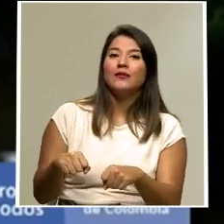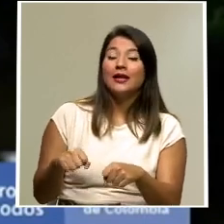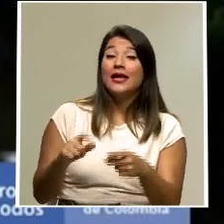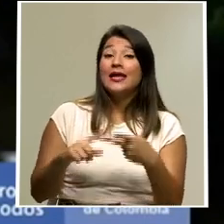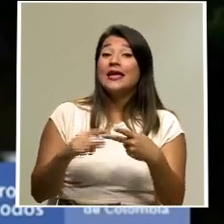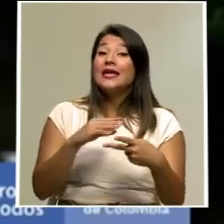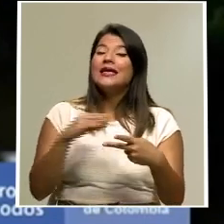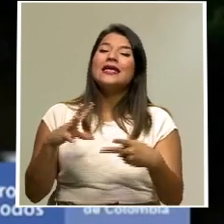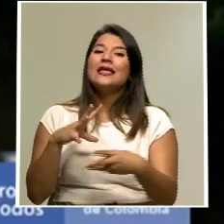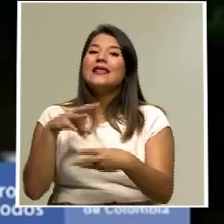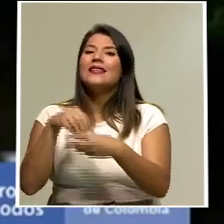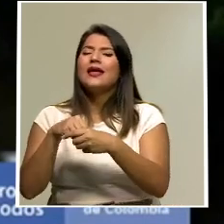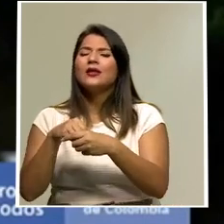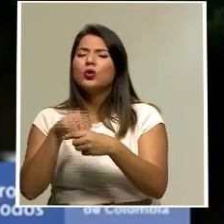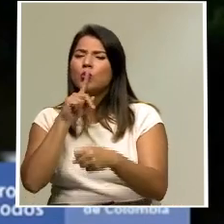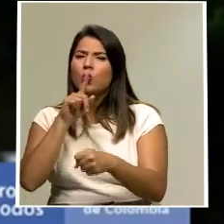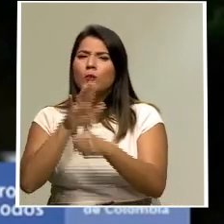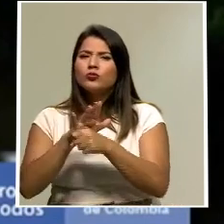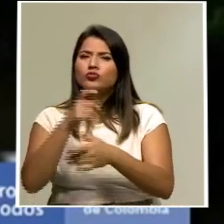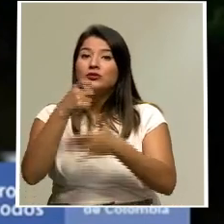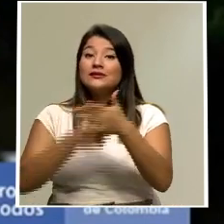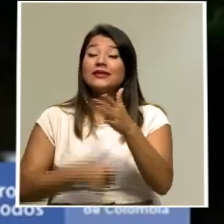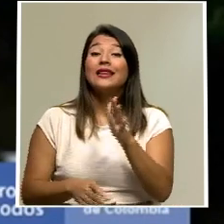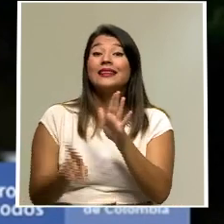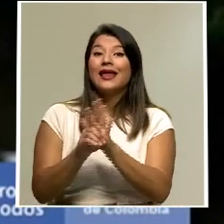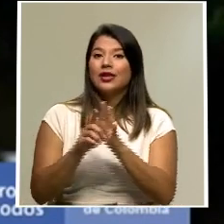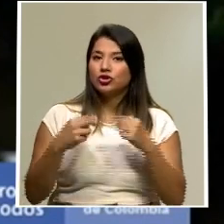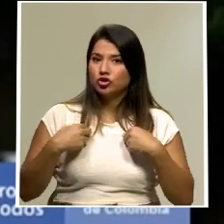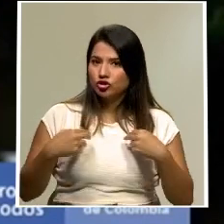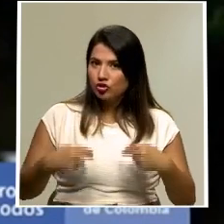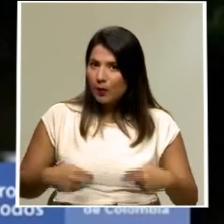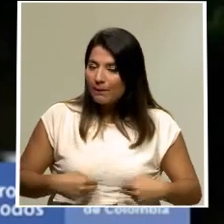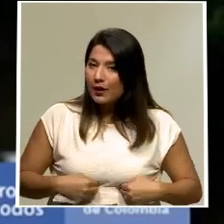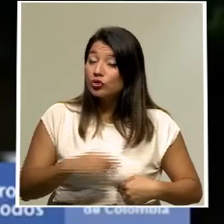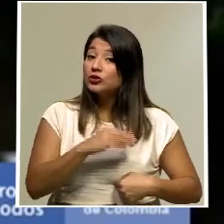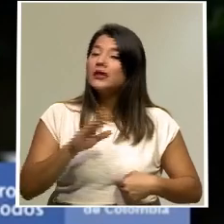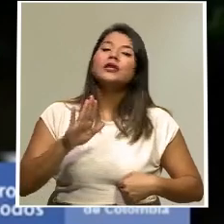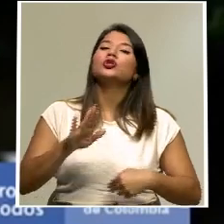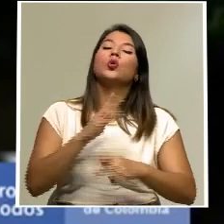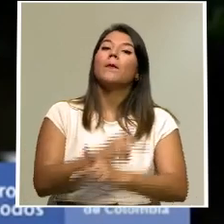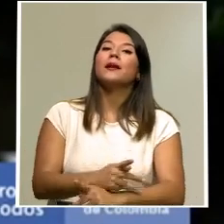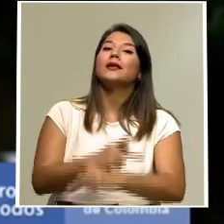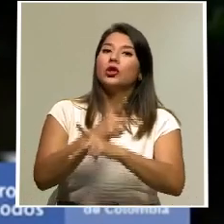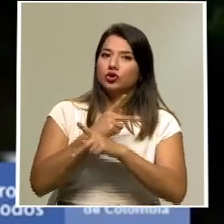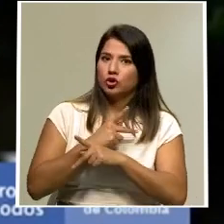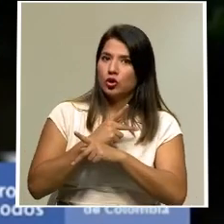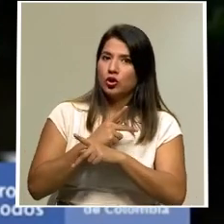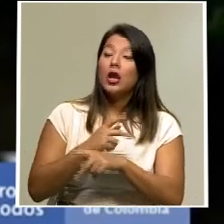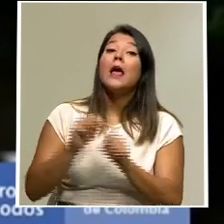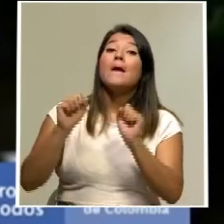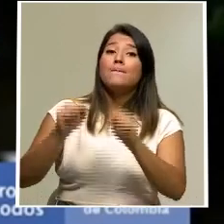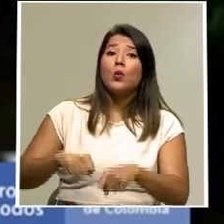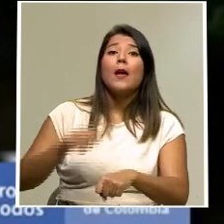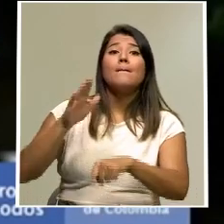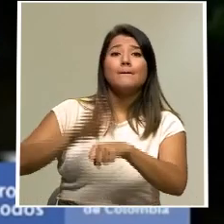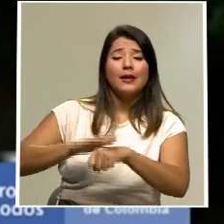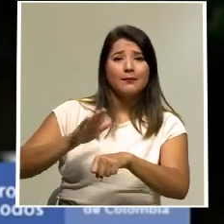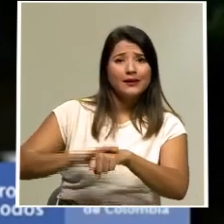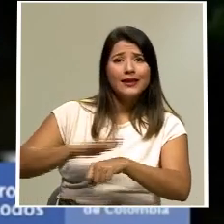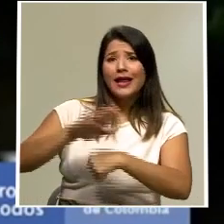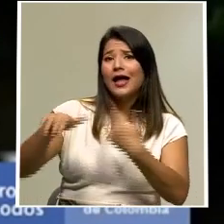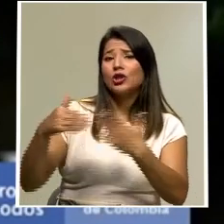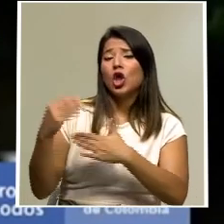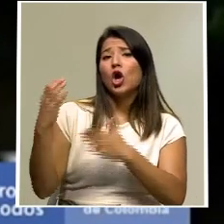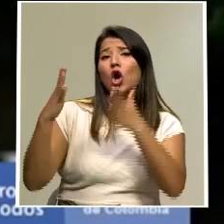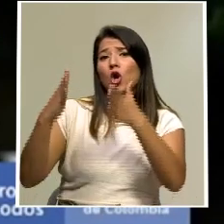del estricto cumplimiento de los derechos humanos y su protección, le permitan a todos los colombianos